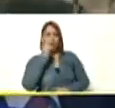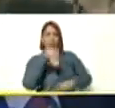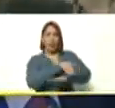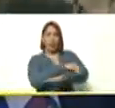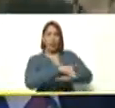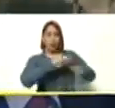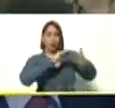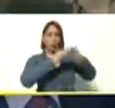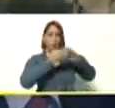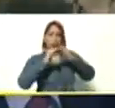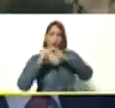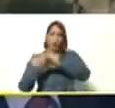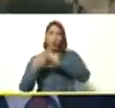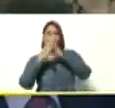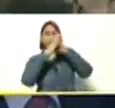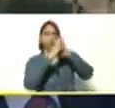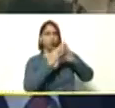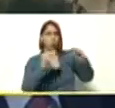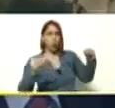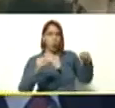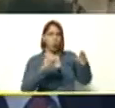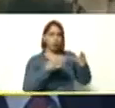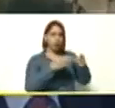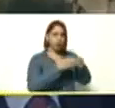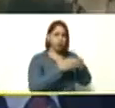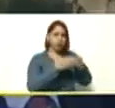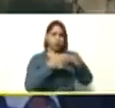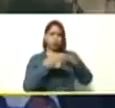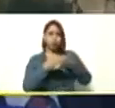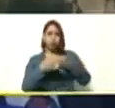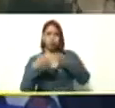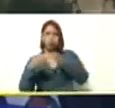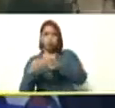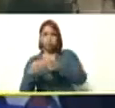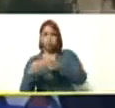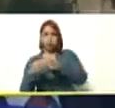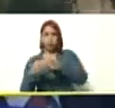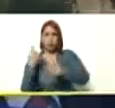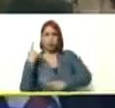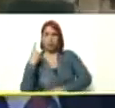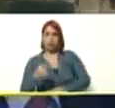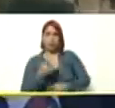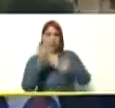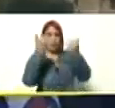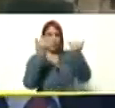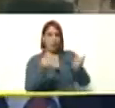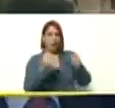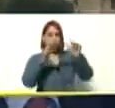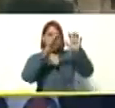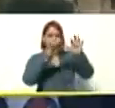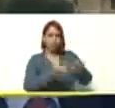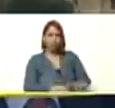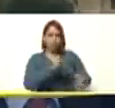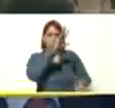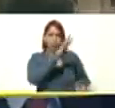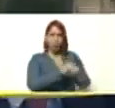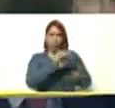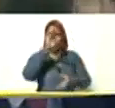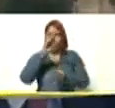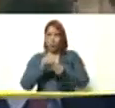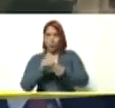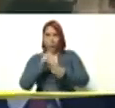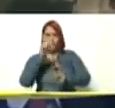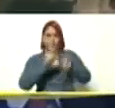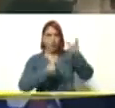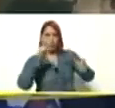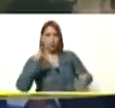comunidad y toda su estructura tienen ya sistematizado las personas que